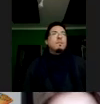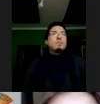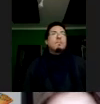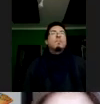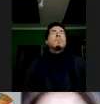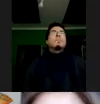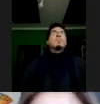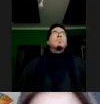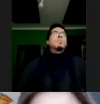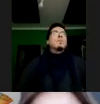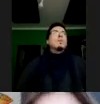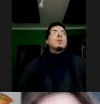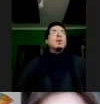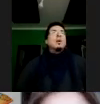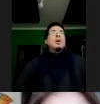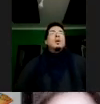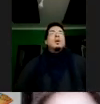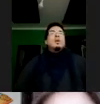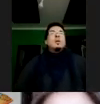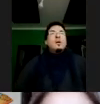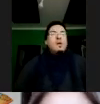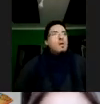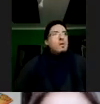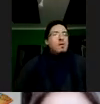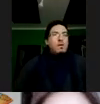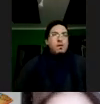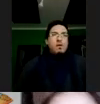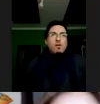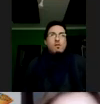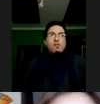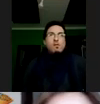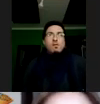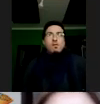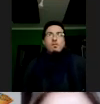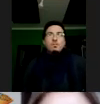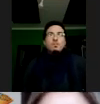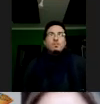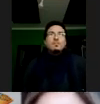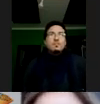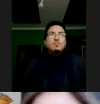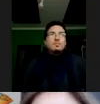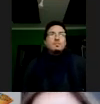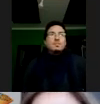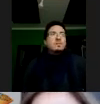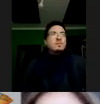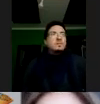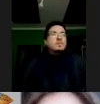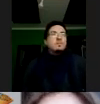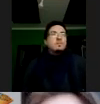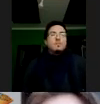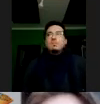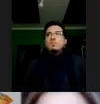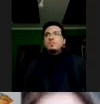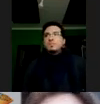ustedes, cuando no comprenden alguna cosita, le digan al profesor, stop, porque el profesor si no lo da por